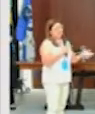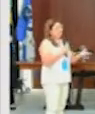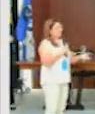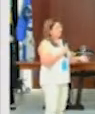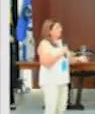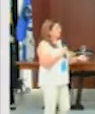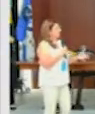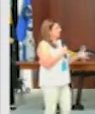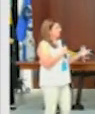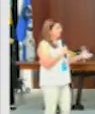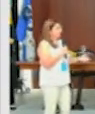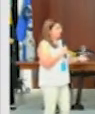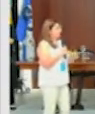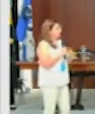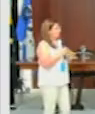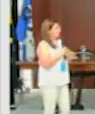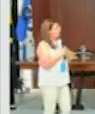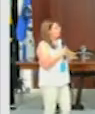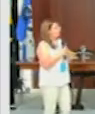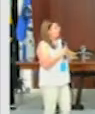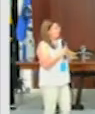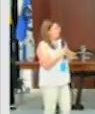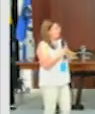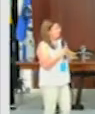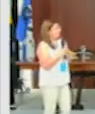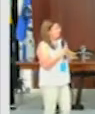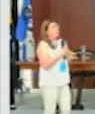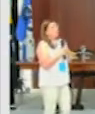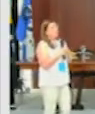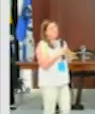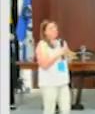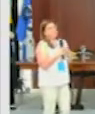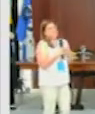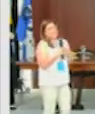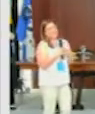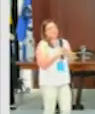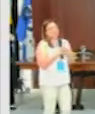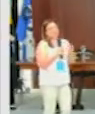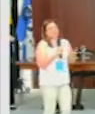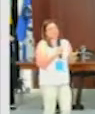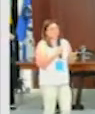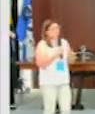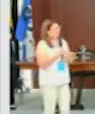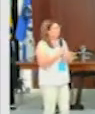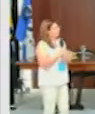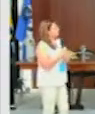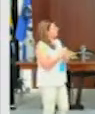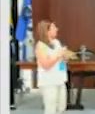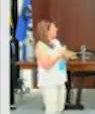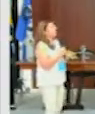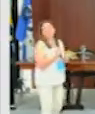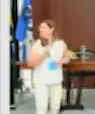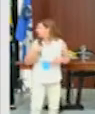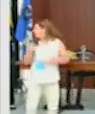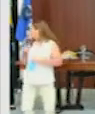cabo en la cama del paciente, al lado del paciente y en el domicilio, o en sí en la internación.